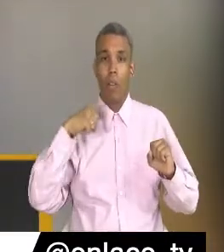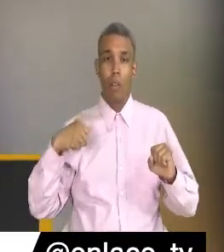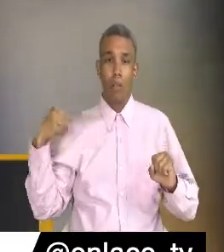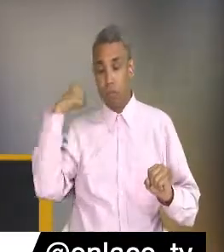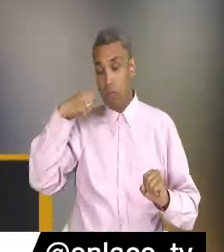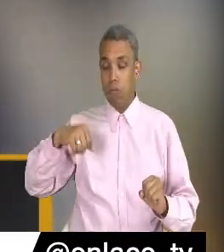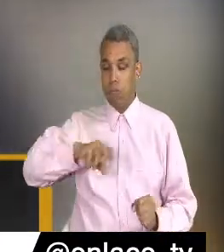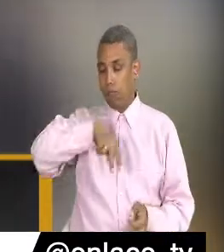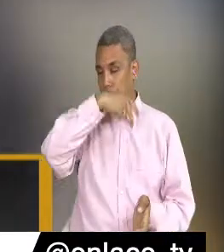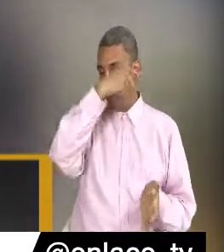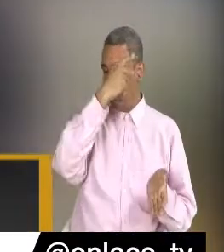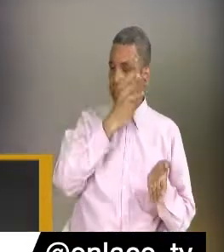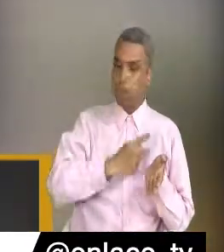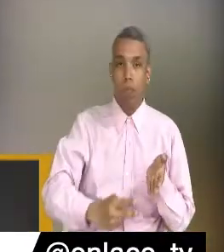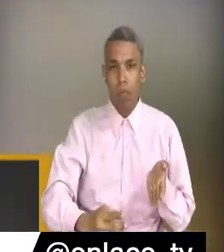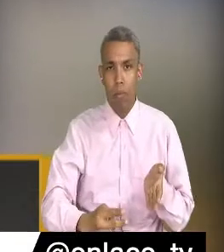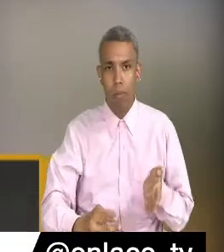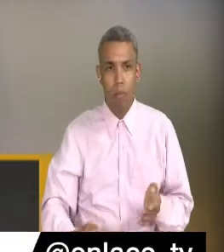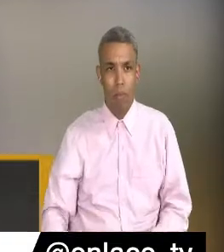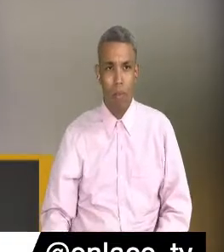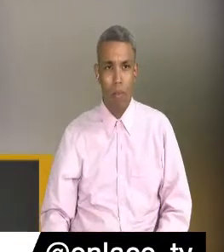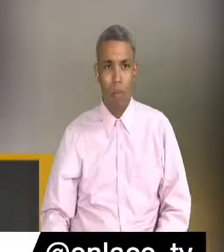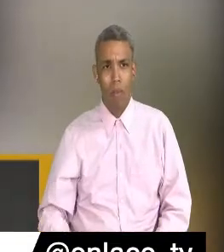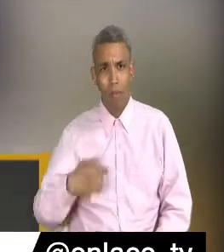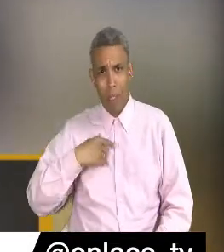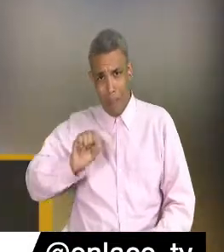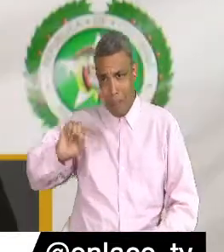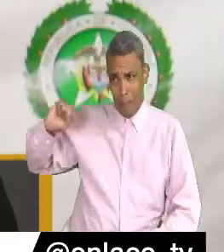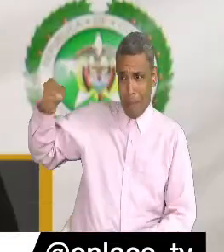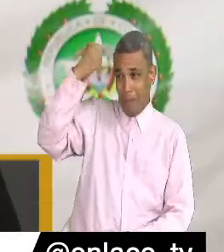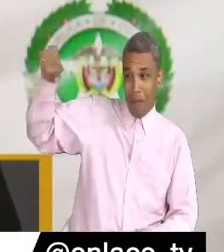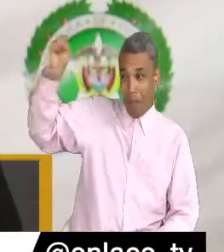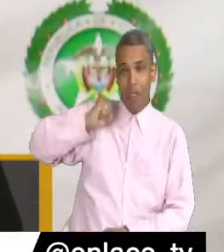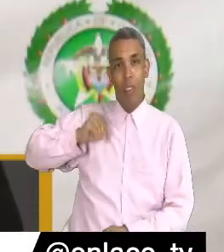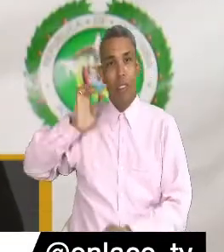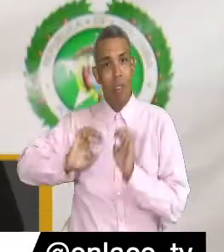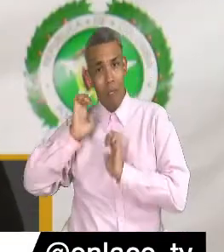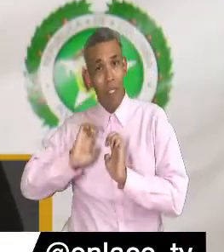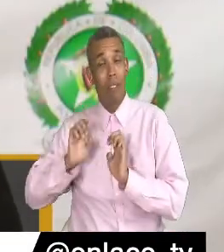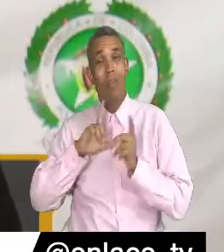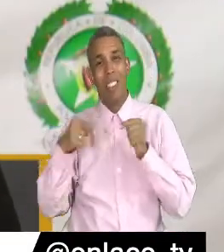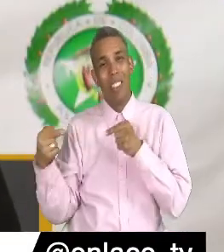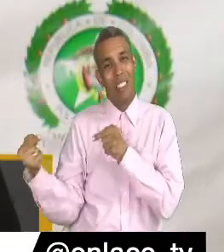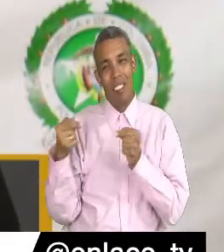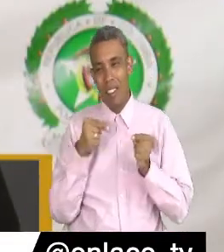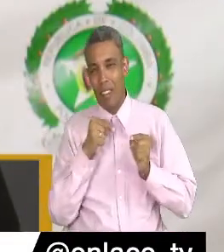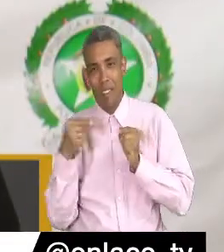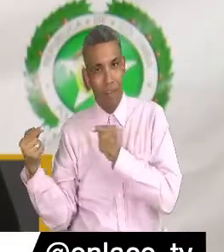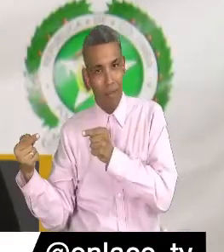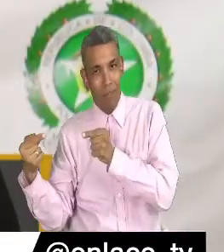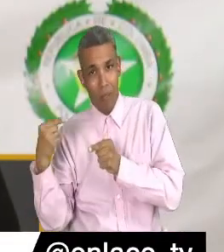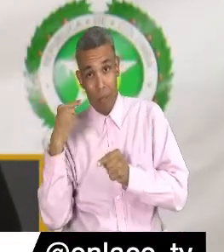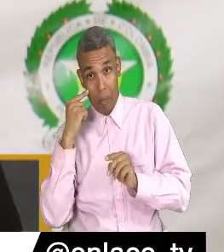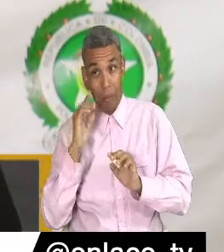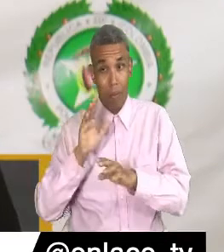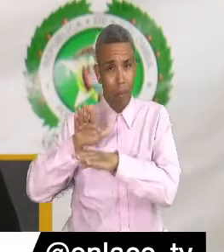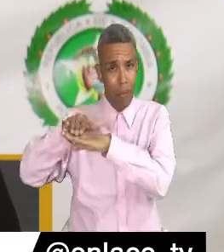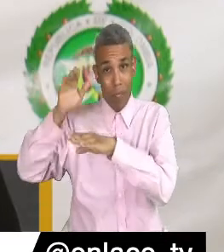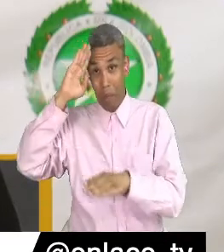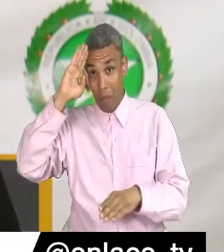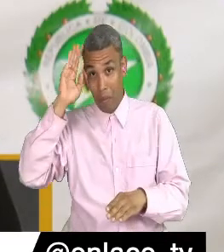suelo, mientras el hombre se defiende con el arma blanca. La persona finalmente, una vez es informado de este hecho a la Policía Nacional,